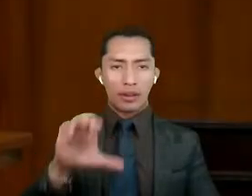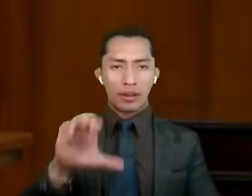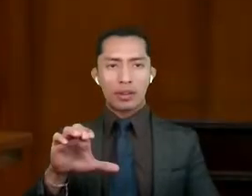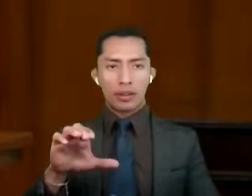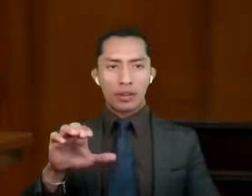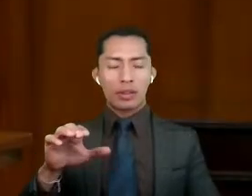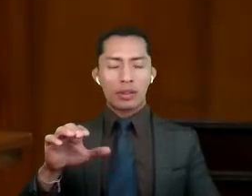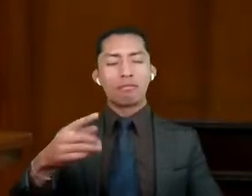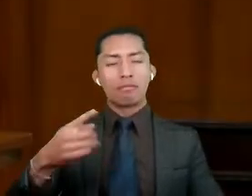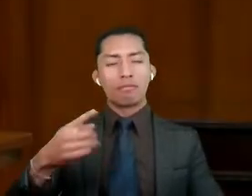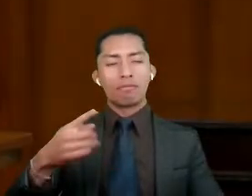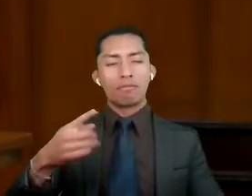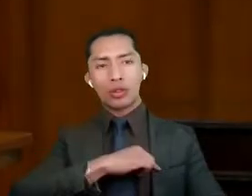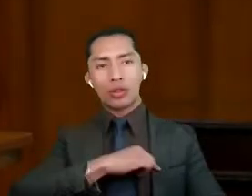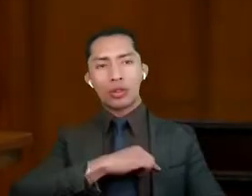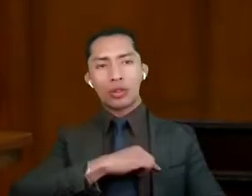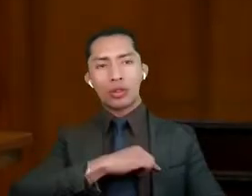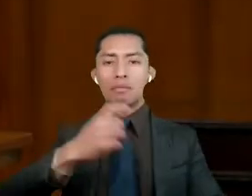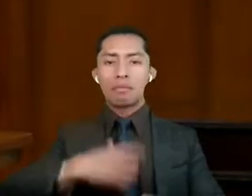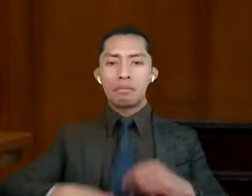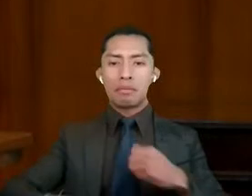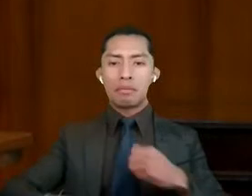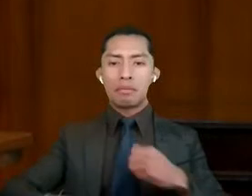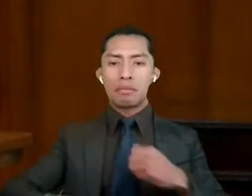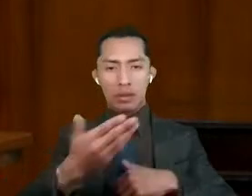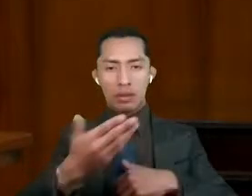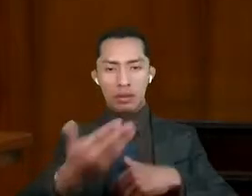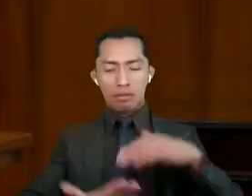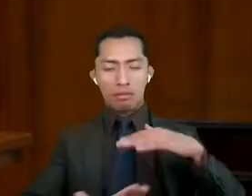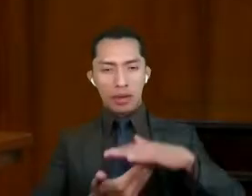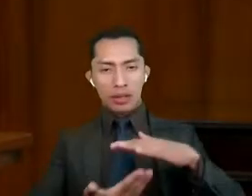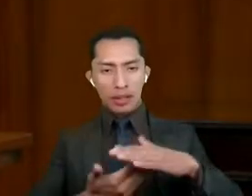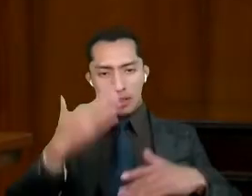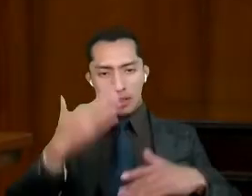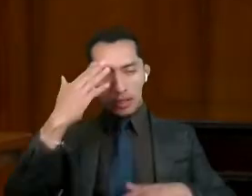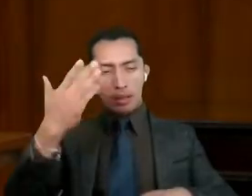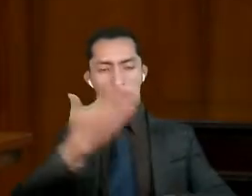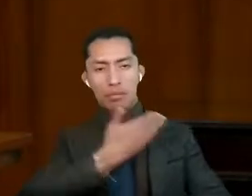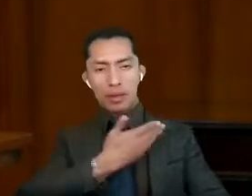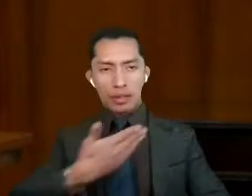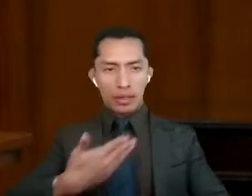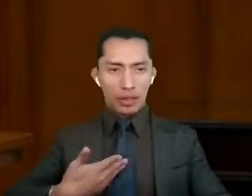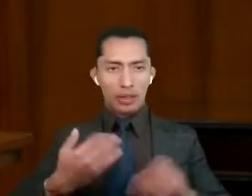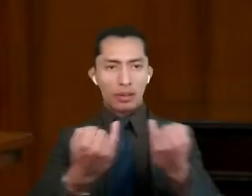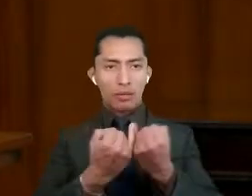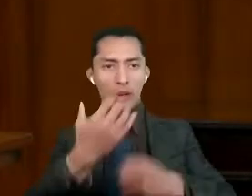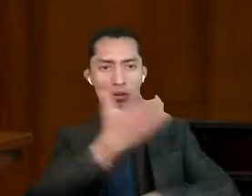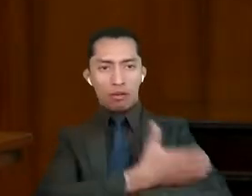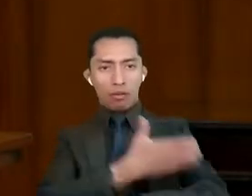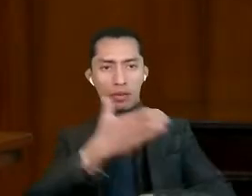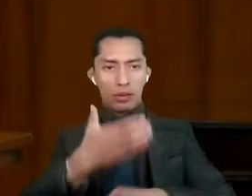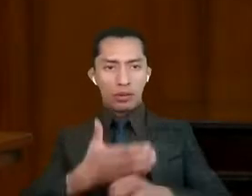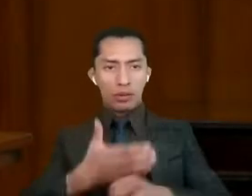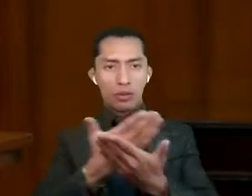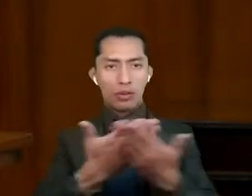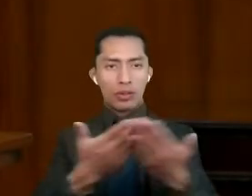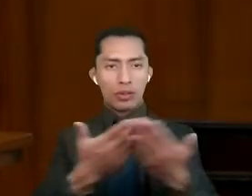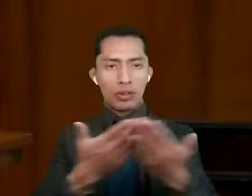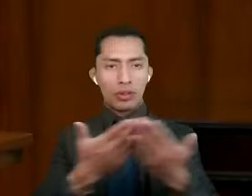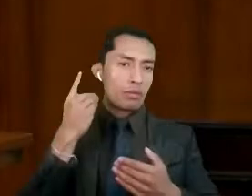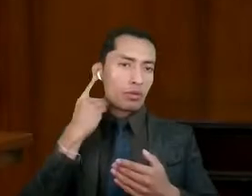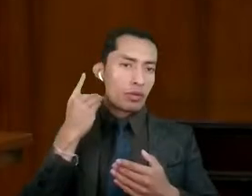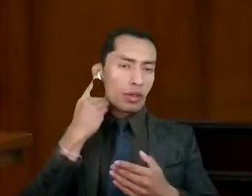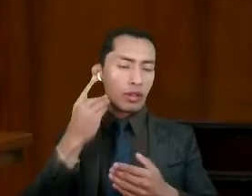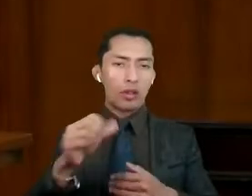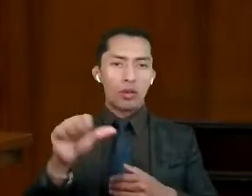Naranja, con la venia de la mesa directiva y de la presidencia y, por supuesto, de mis compañeros legisladores, el